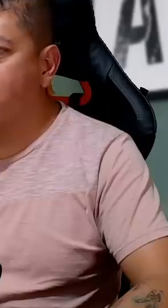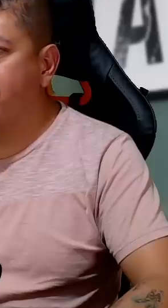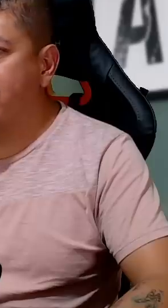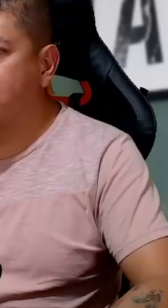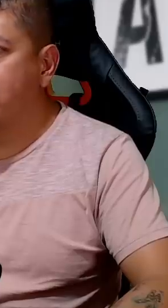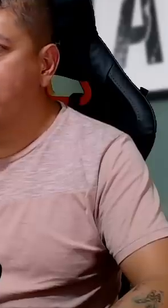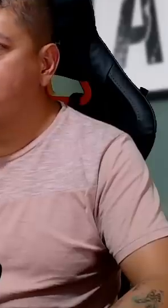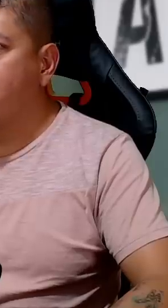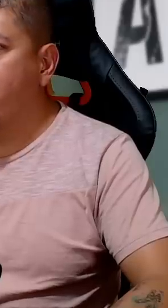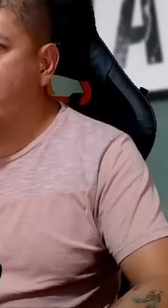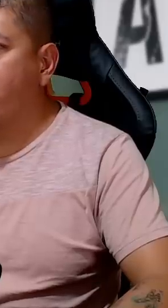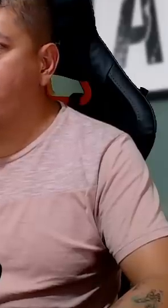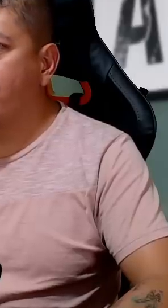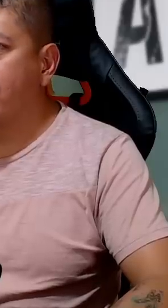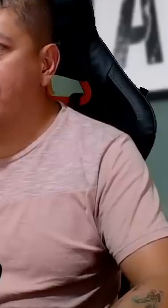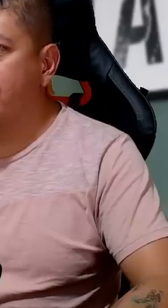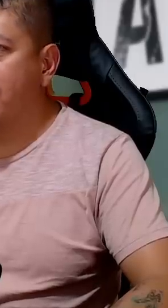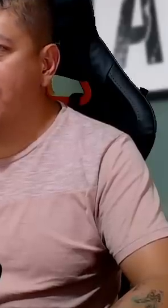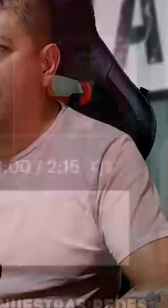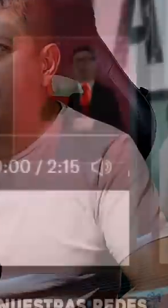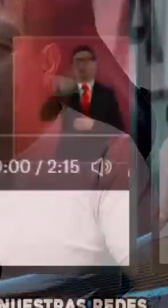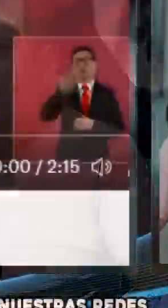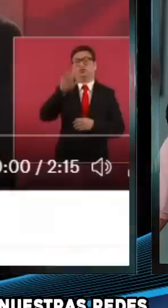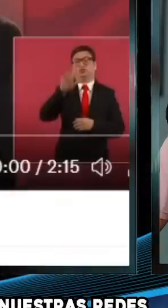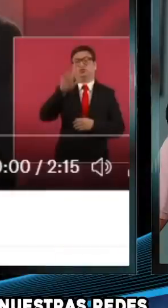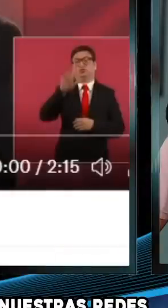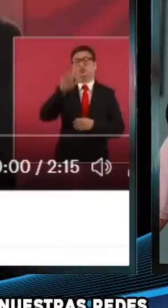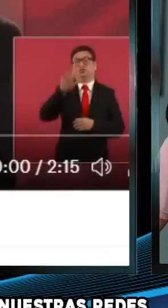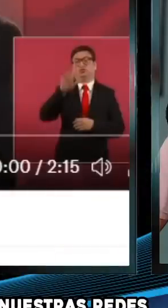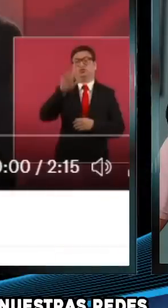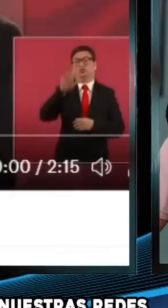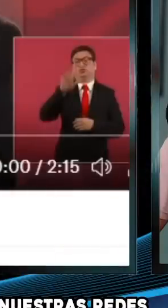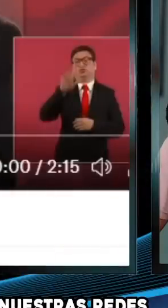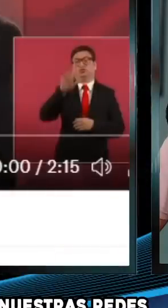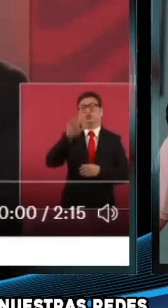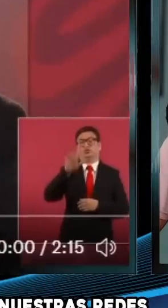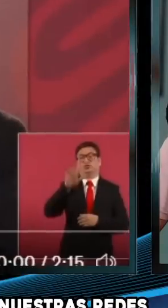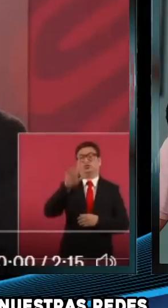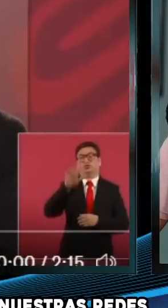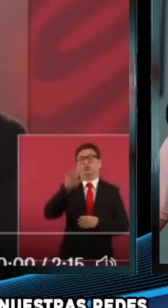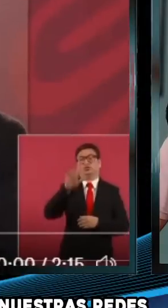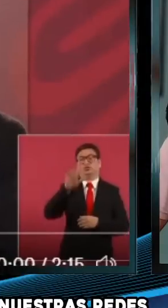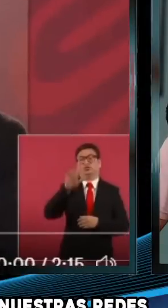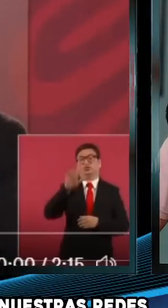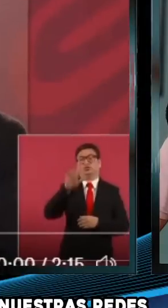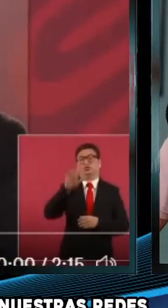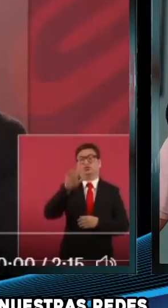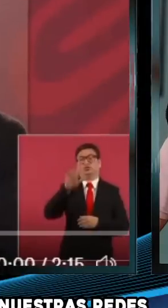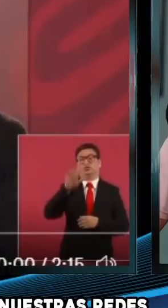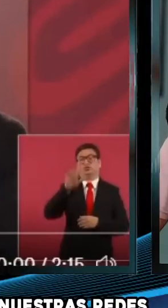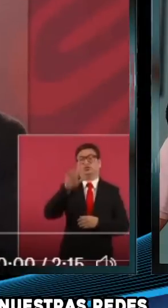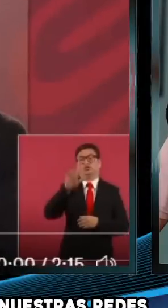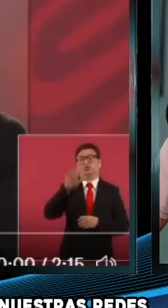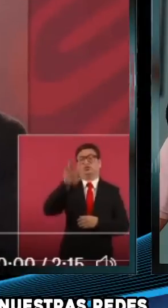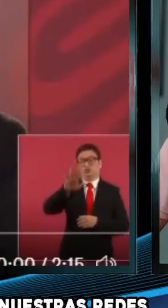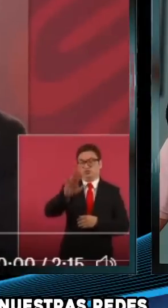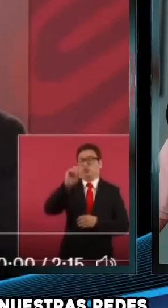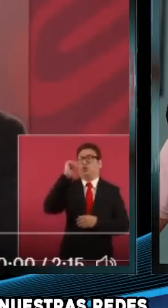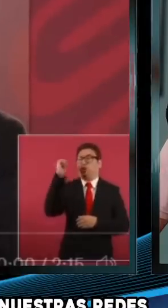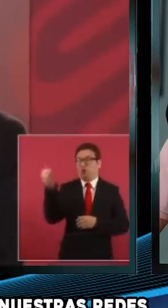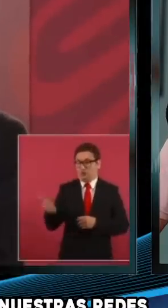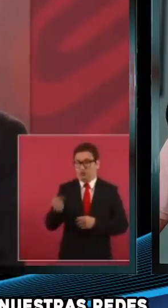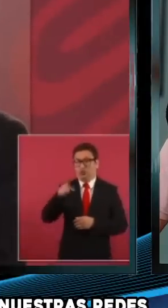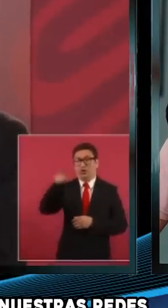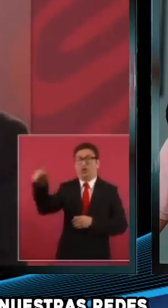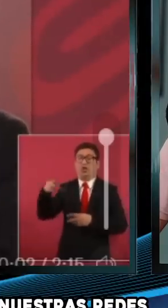decía López Obrador, y desmentía que iban a producir gasolina hasta el 2025. No, hombre, si andaban desatados.